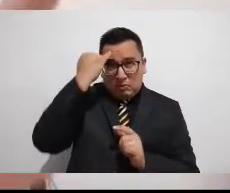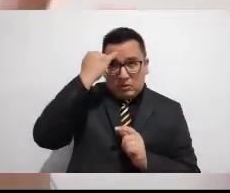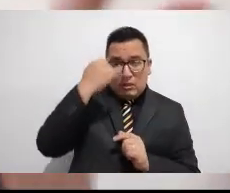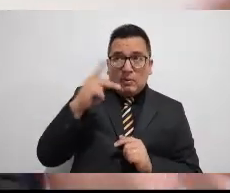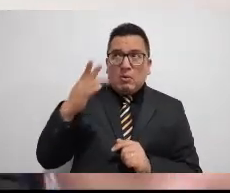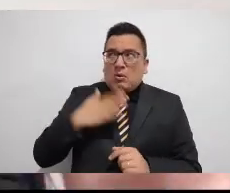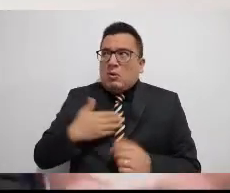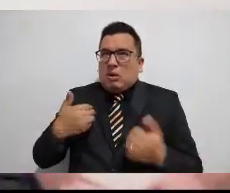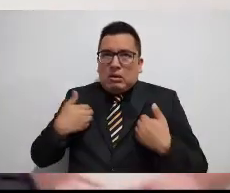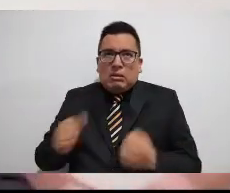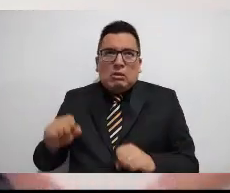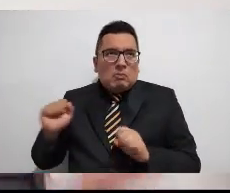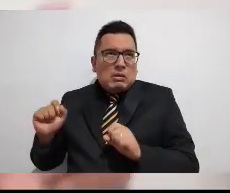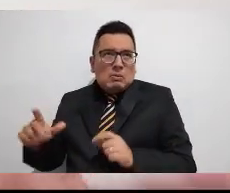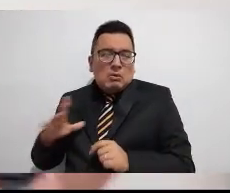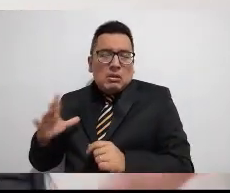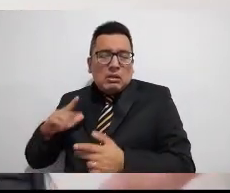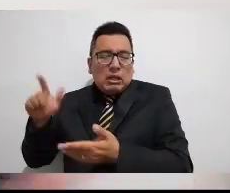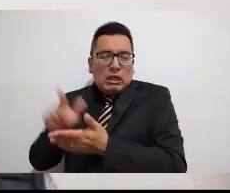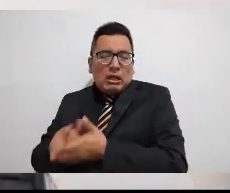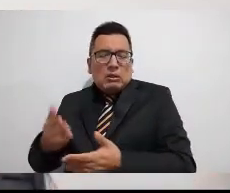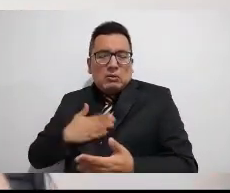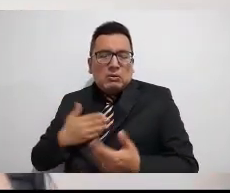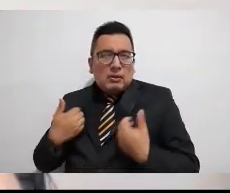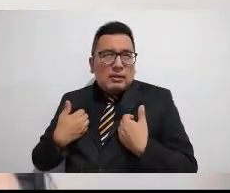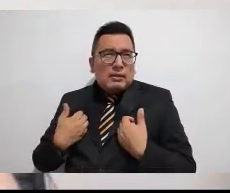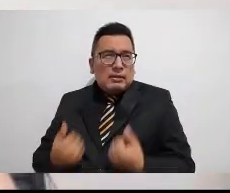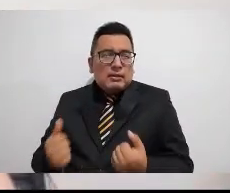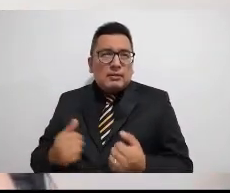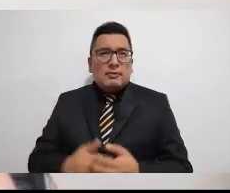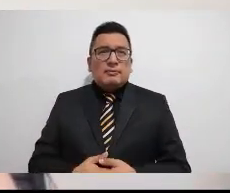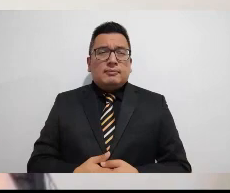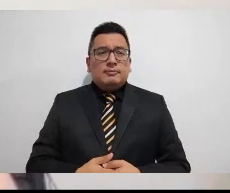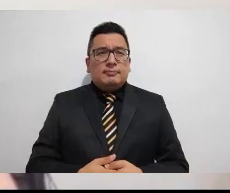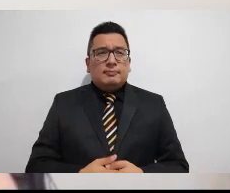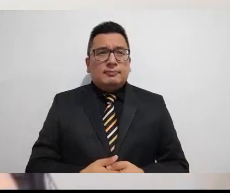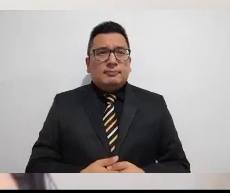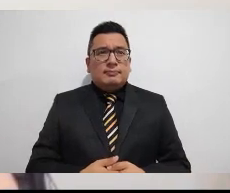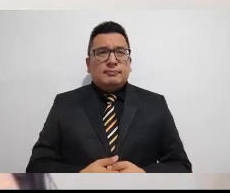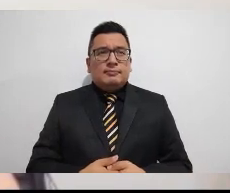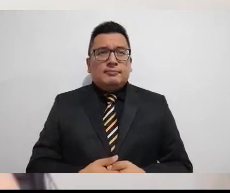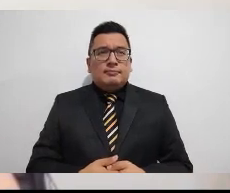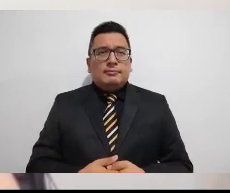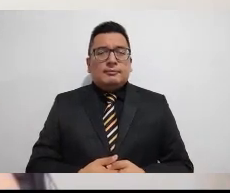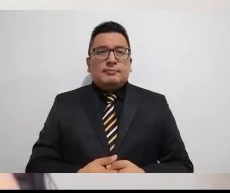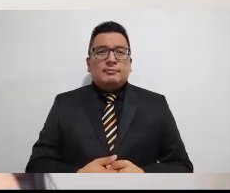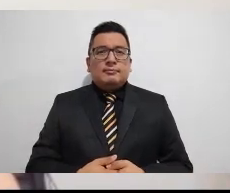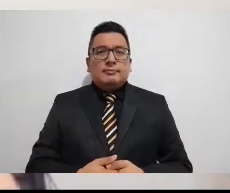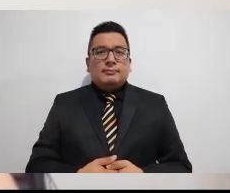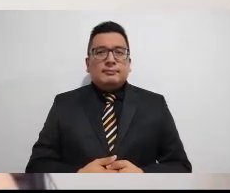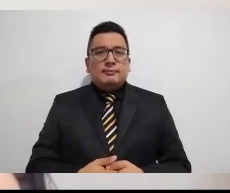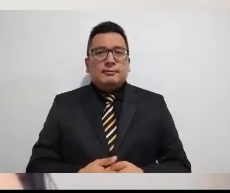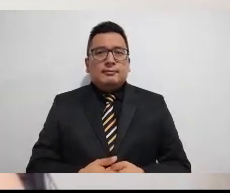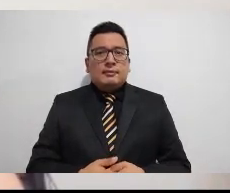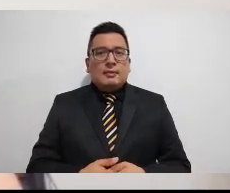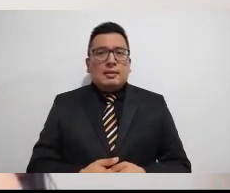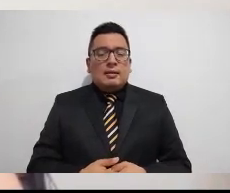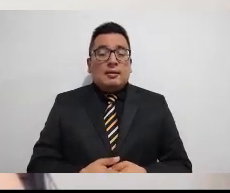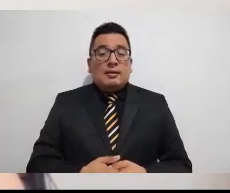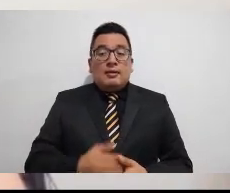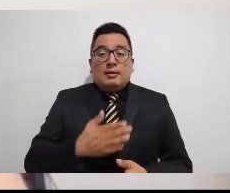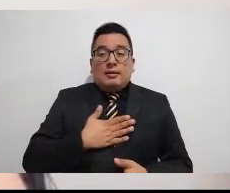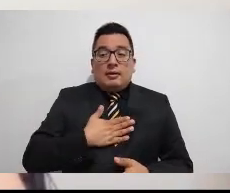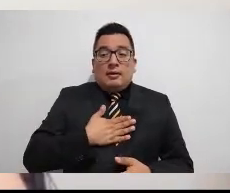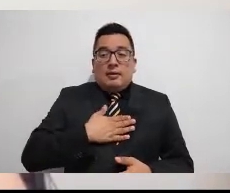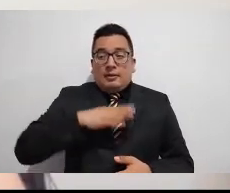puedo comprender lo que ocurre acá, ¿no? Al interior del Consejo General, quien tiene que tomar decisiones. Y creo que no